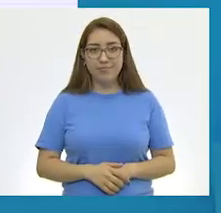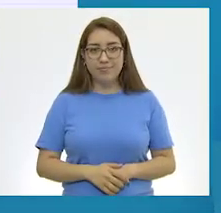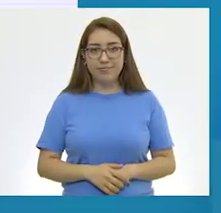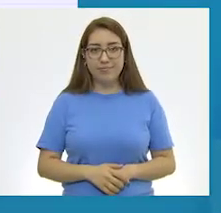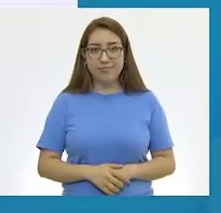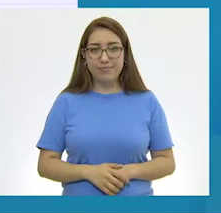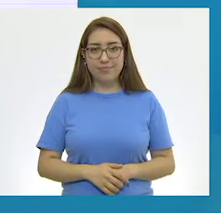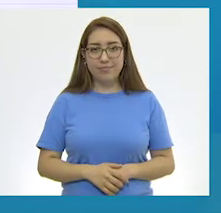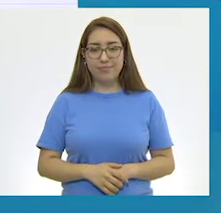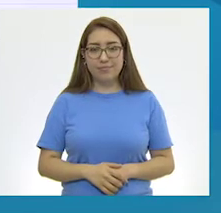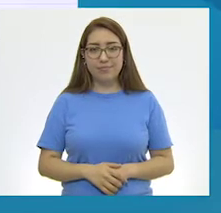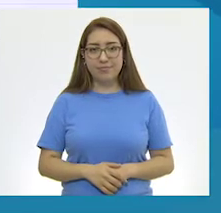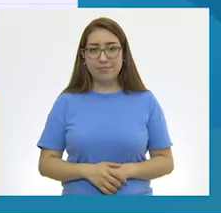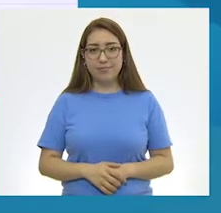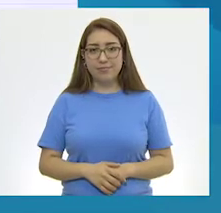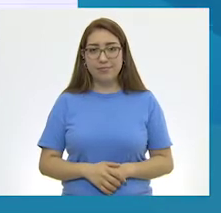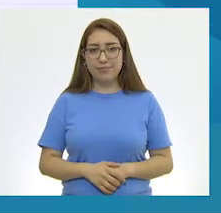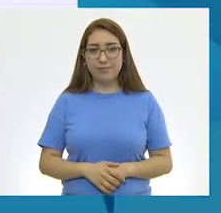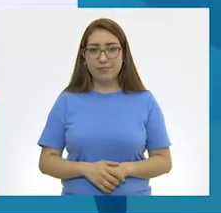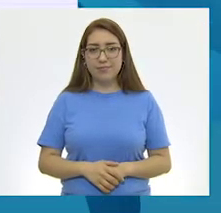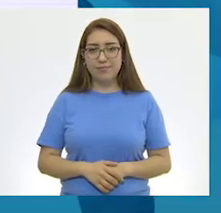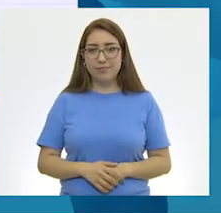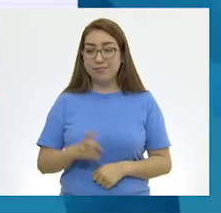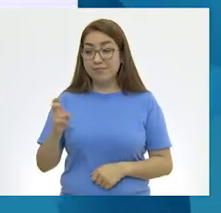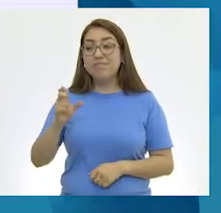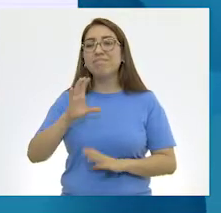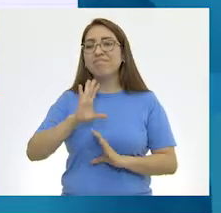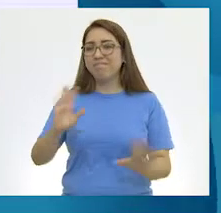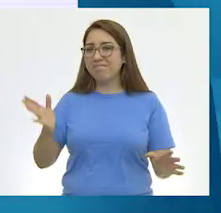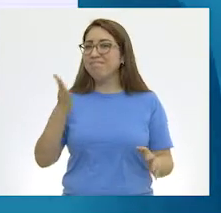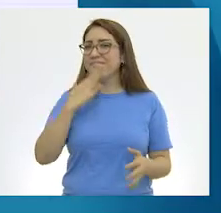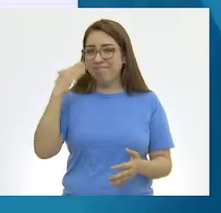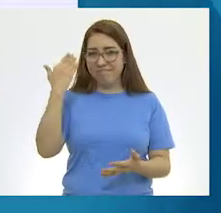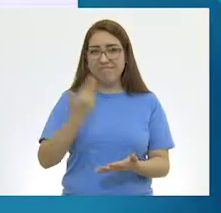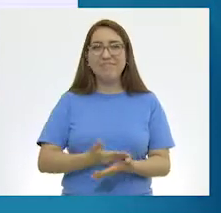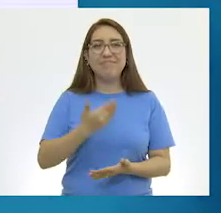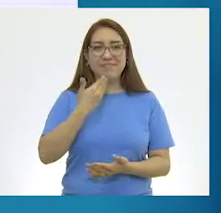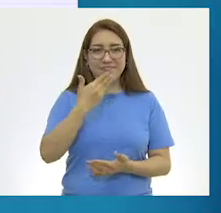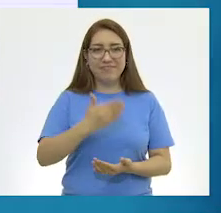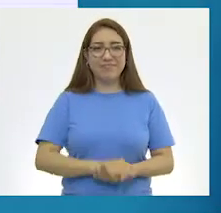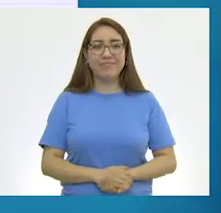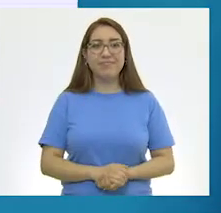mejores amigos de Raulito, ¿verdad? Sí, ya me caen muy bien. Qué bueno.